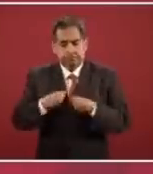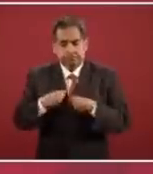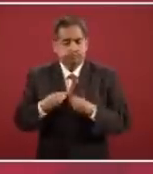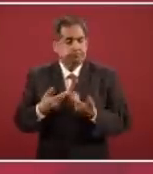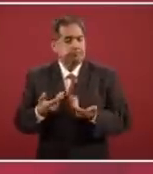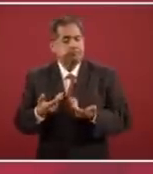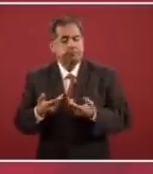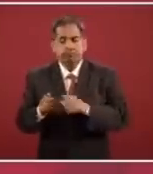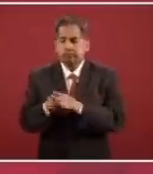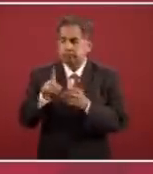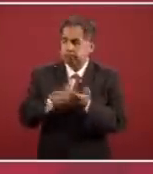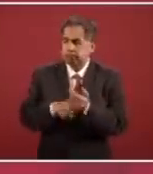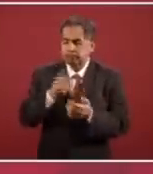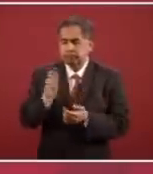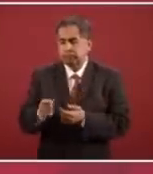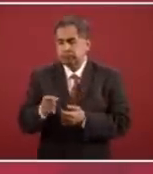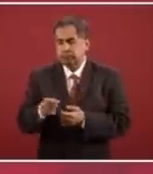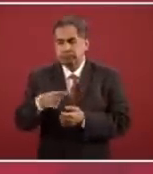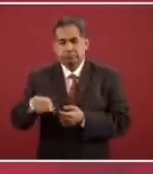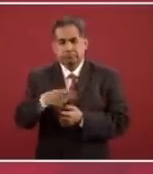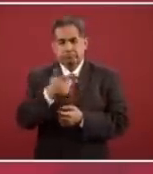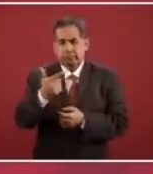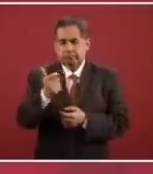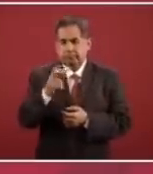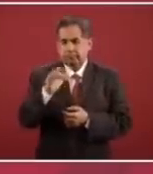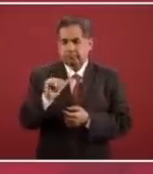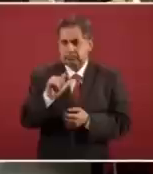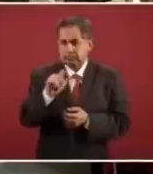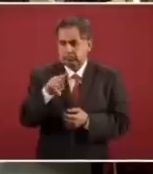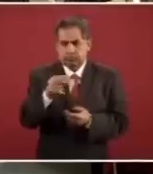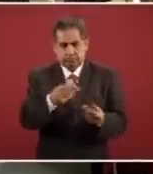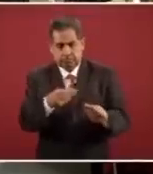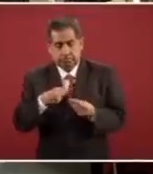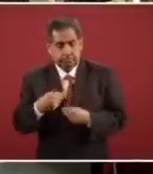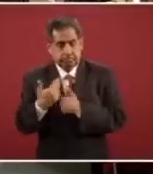las cuentas de este señor García Luna. ¿Están o no